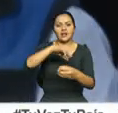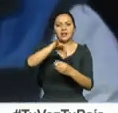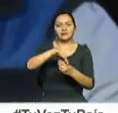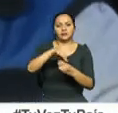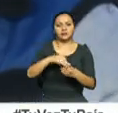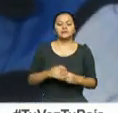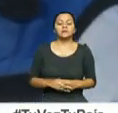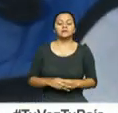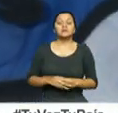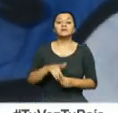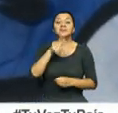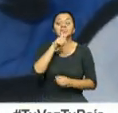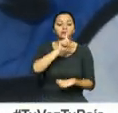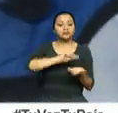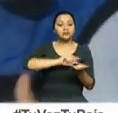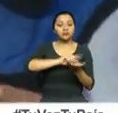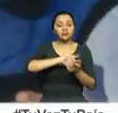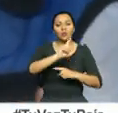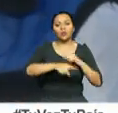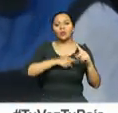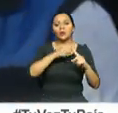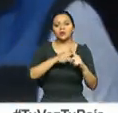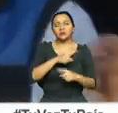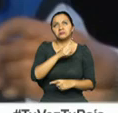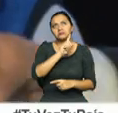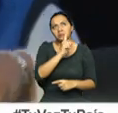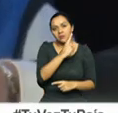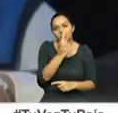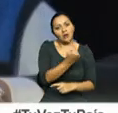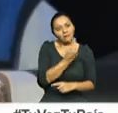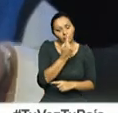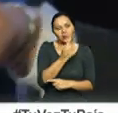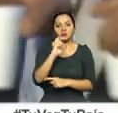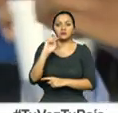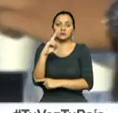total se elaborará, teniendo en cuenta la primera y la segunda vuelta,